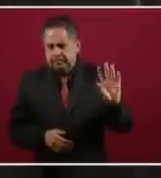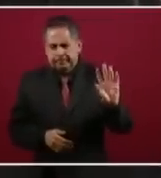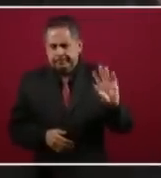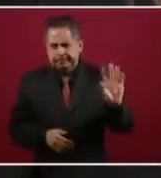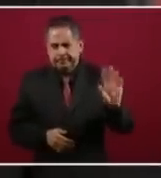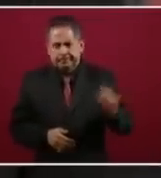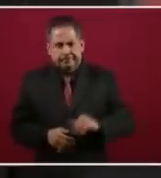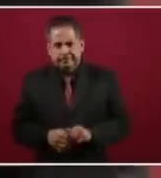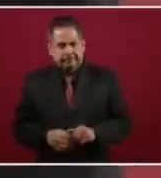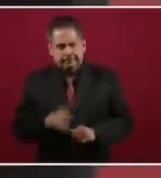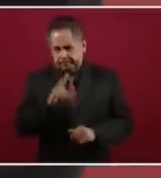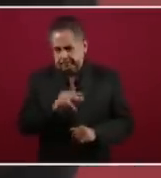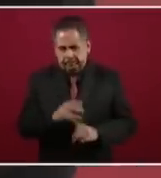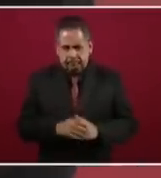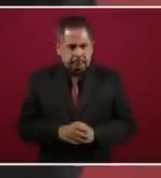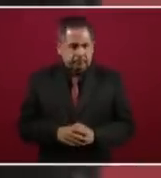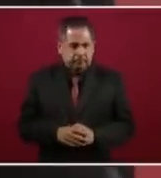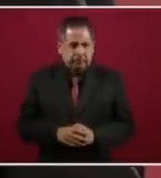y hay